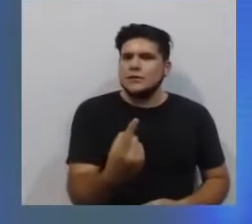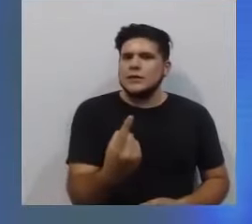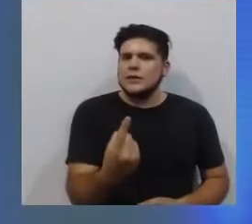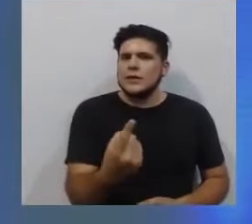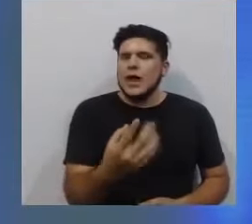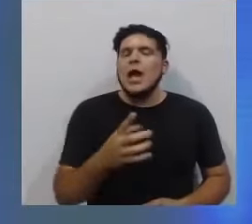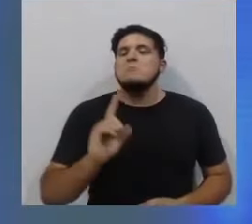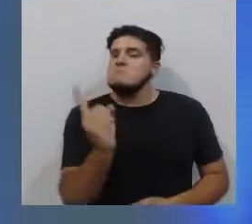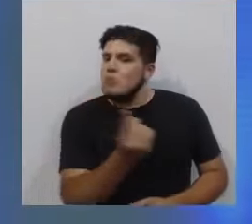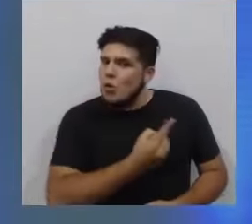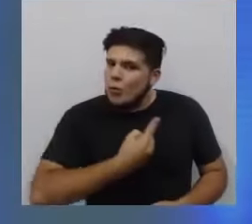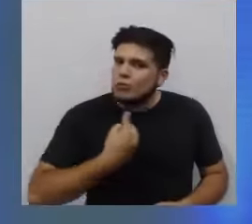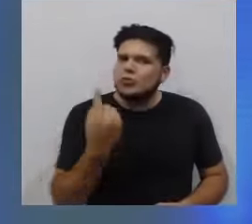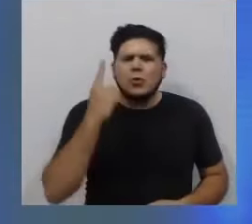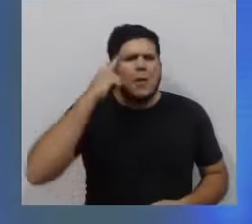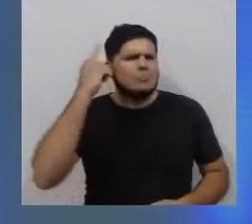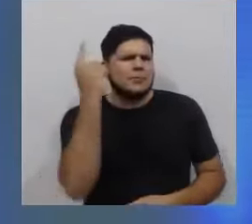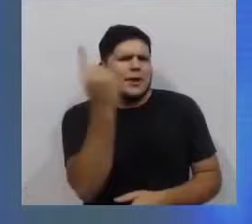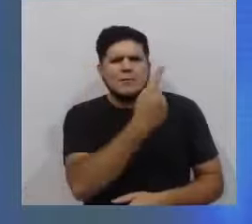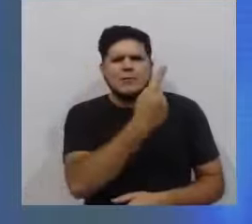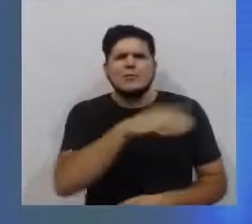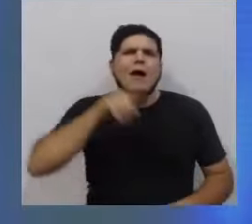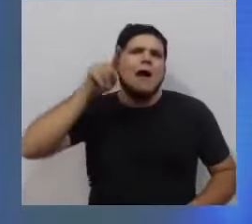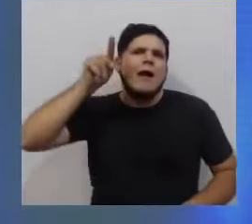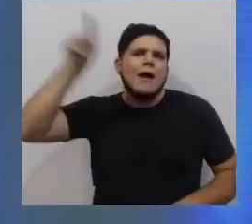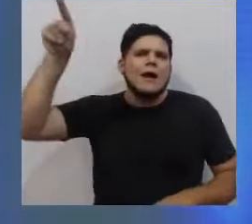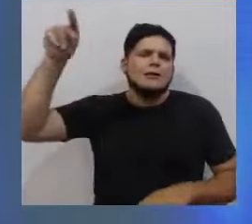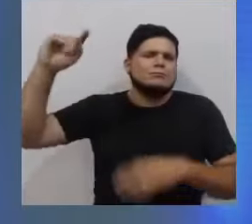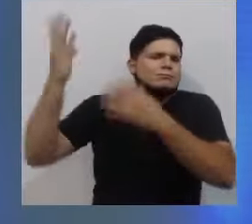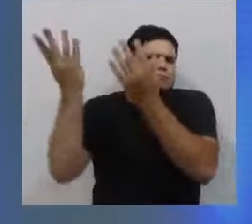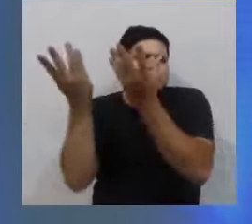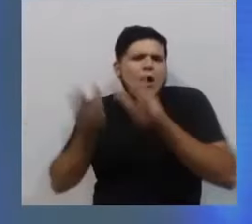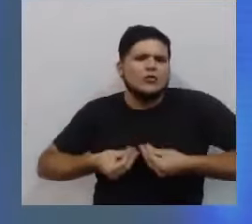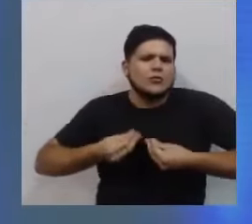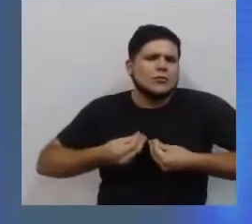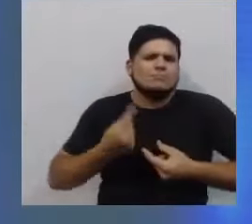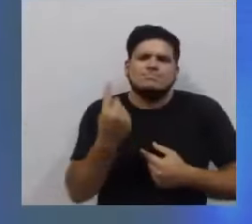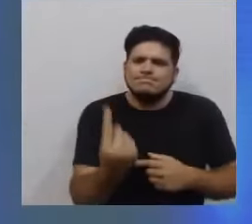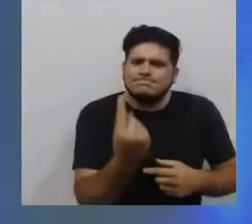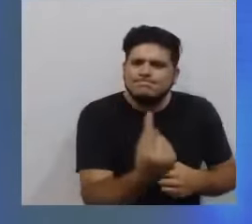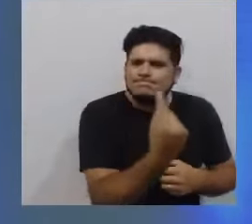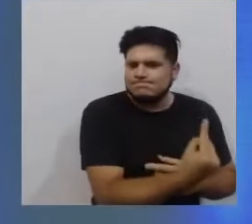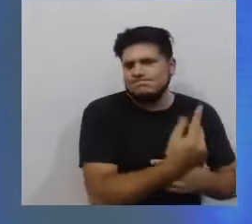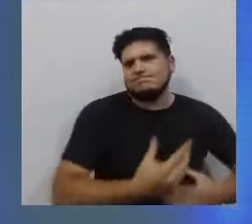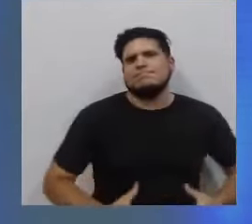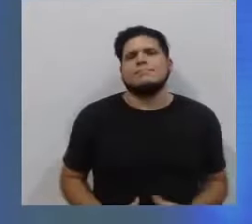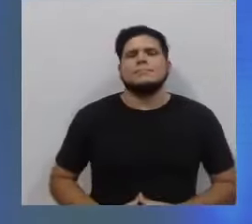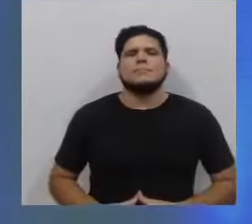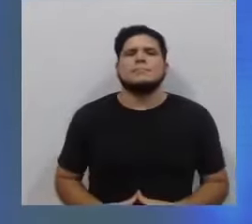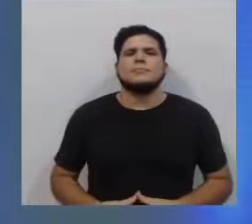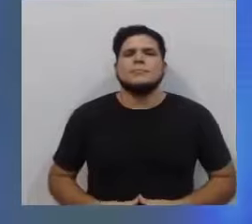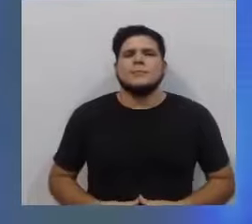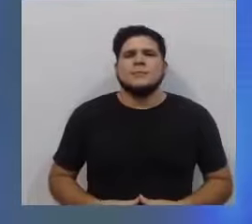manifiesta su gloria de una manera de otra manera y dios abre lo que tiene que abrir primero él